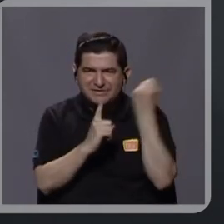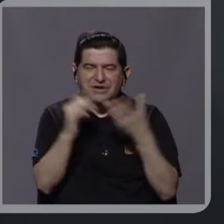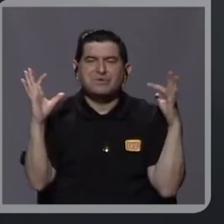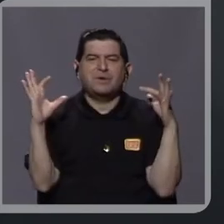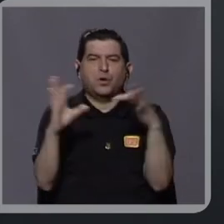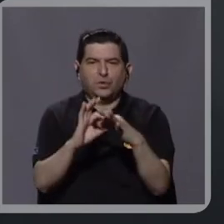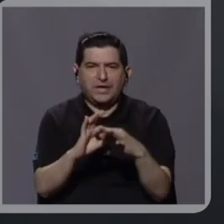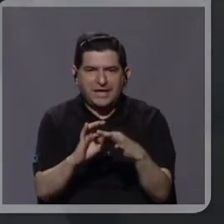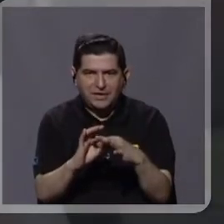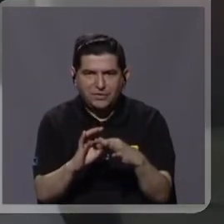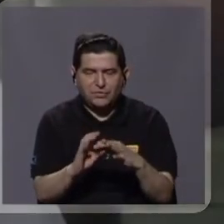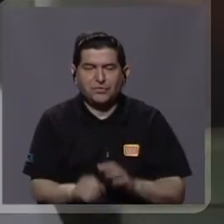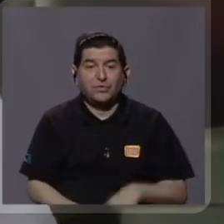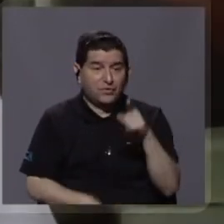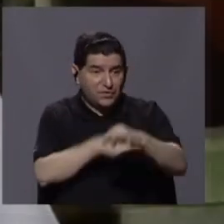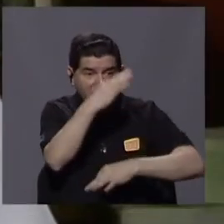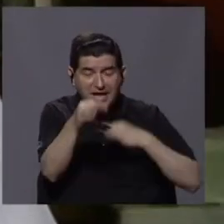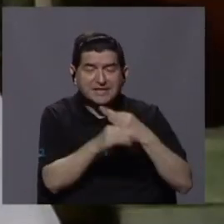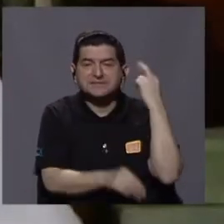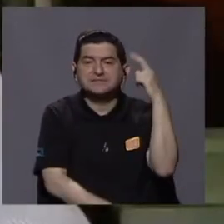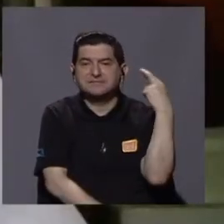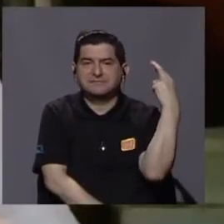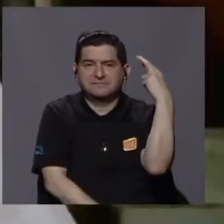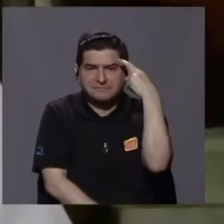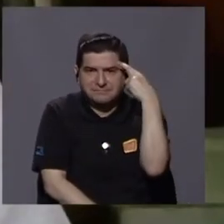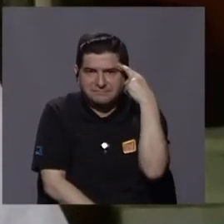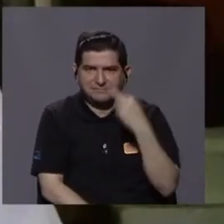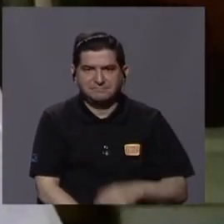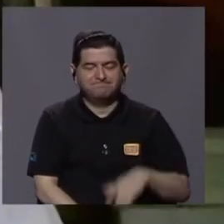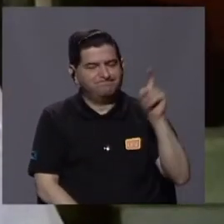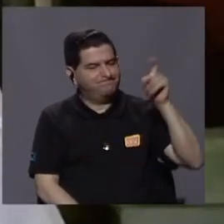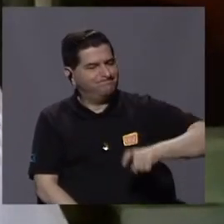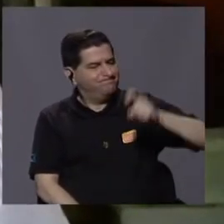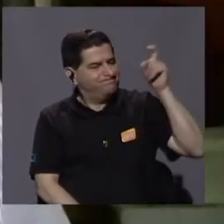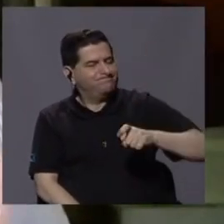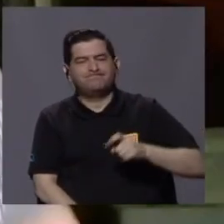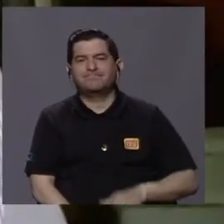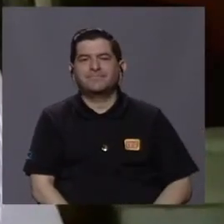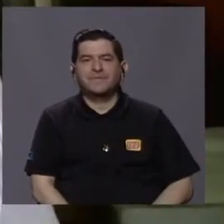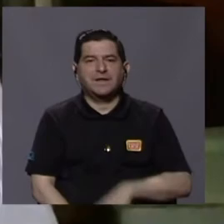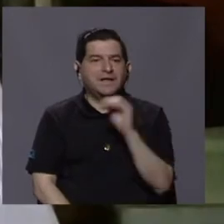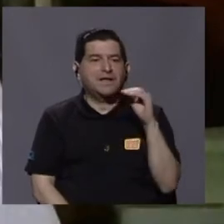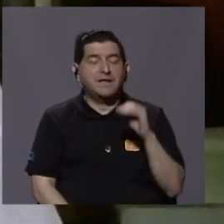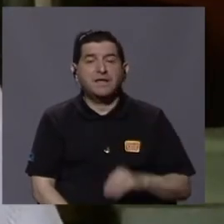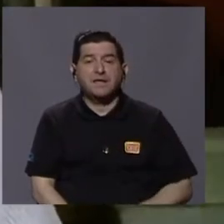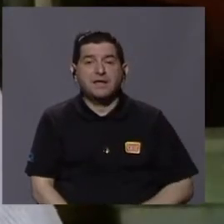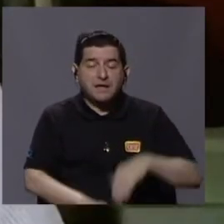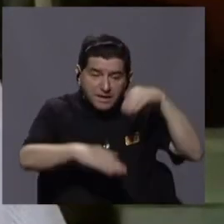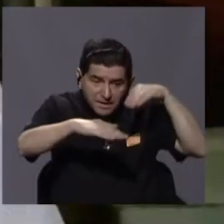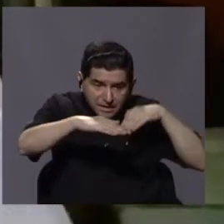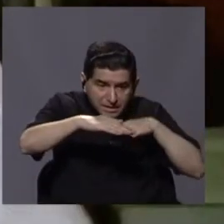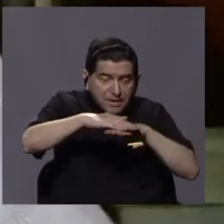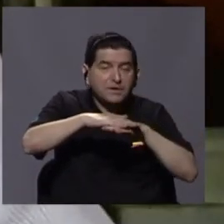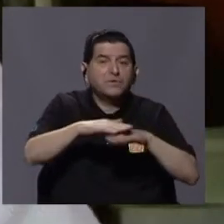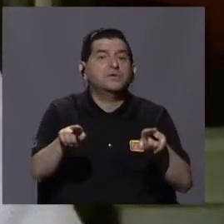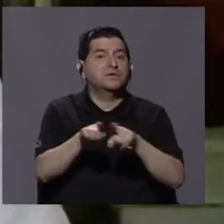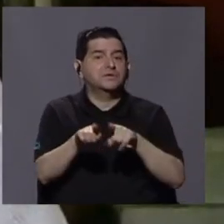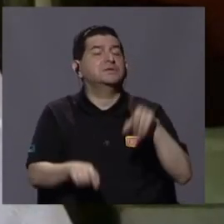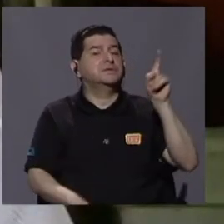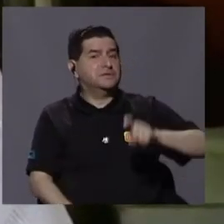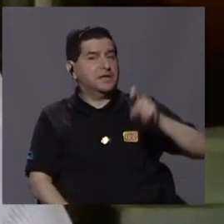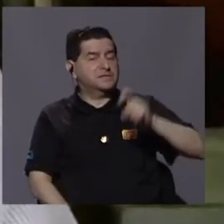mano este tipo de reflexión es lo que se necesita y subyacente con esta edición la